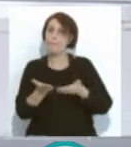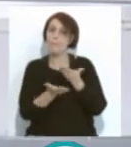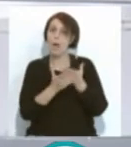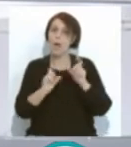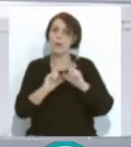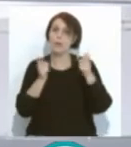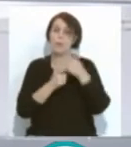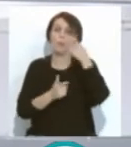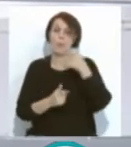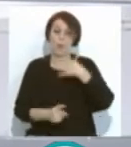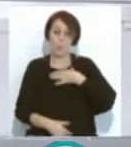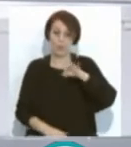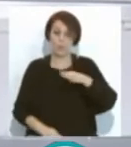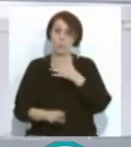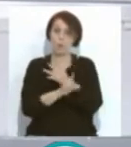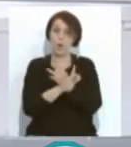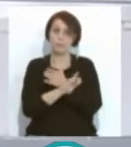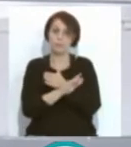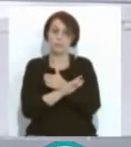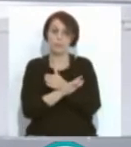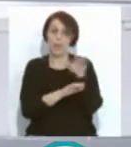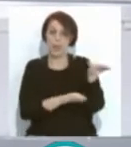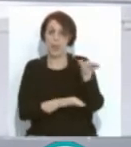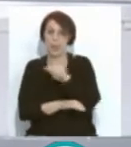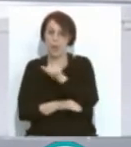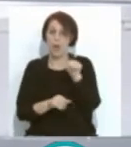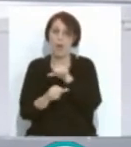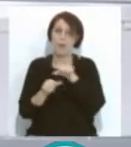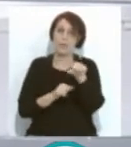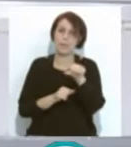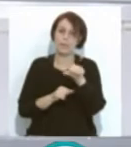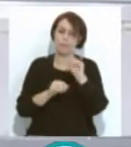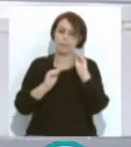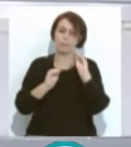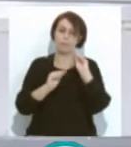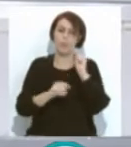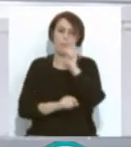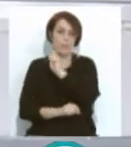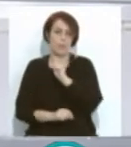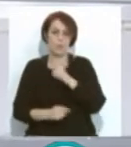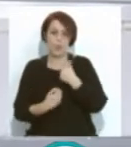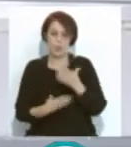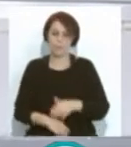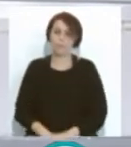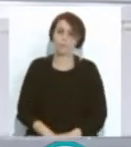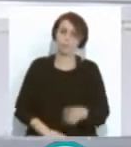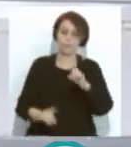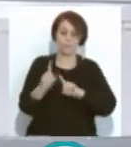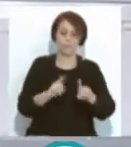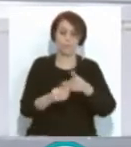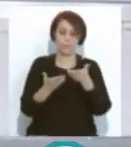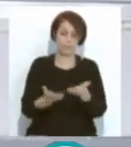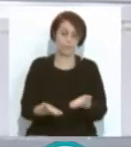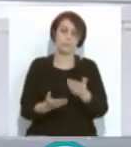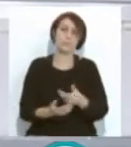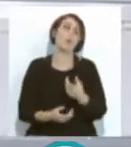con posibilidades de jugar, que lo llamara, y a partir de ahí se iba ya formando y teniendo esos minutos. El conflicto está adelante. Una